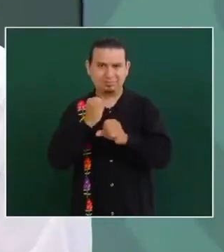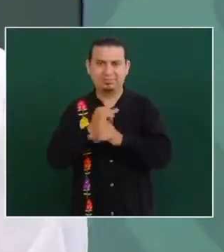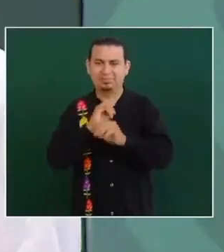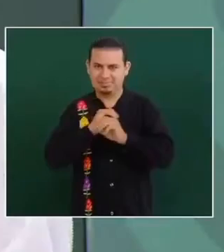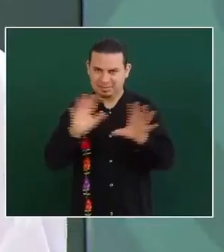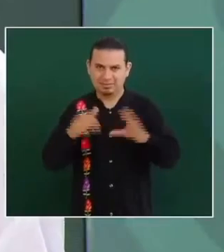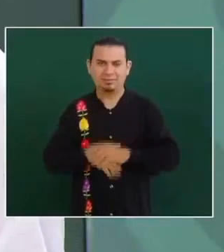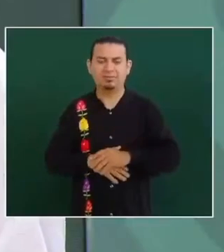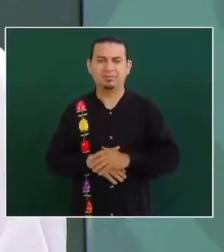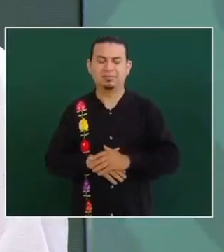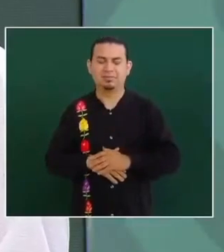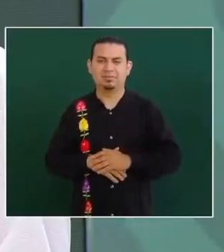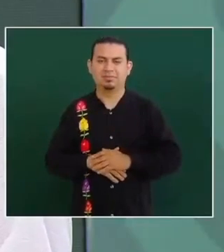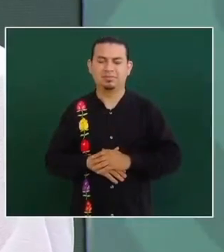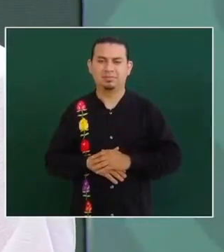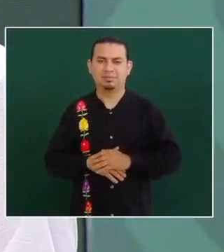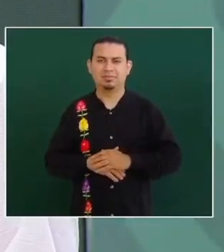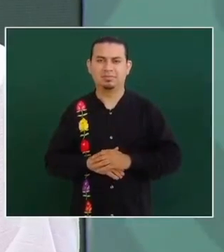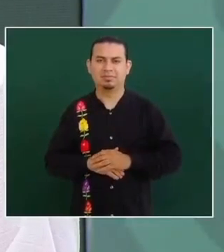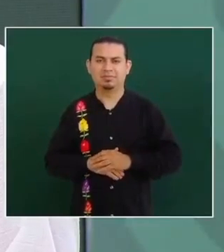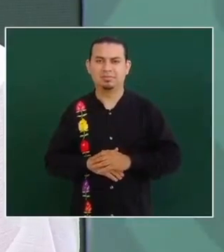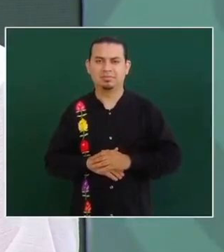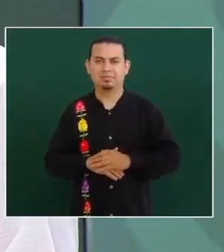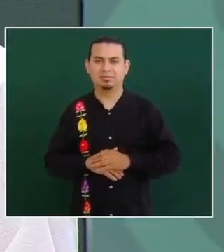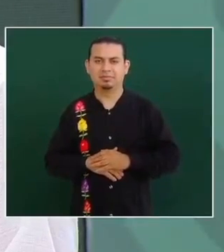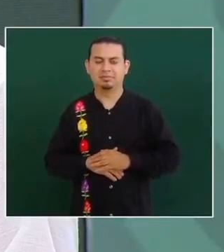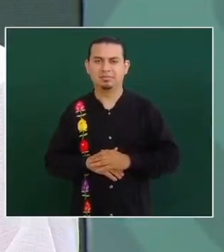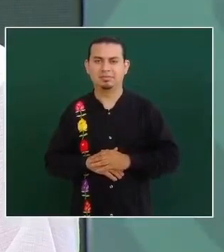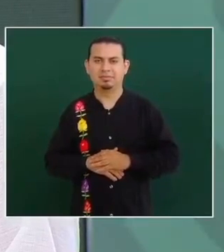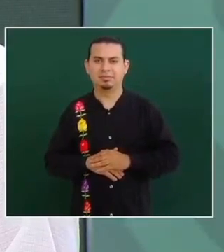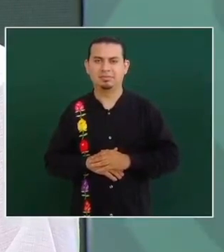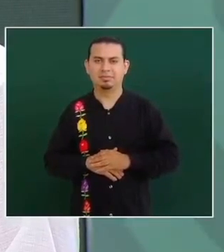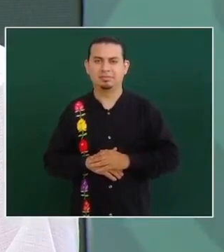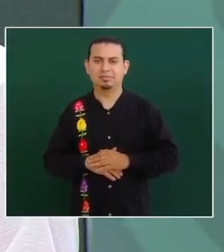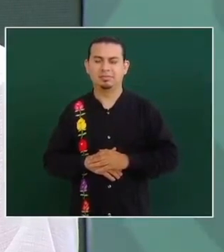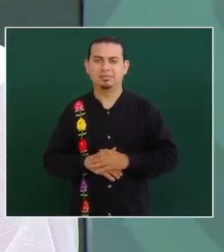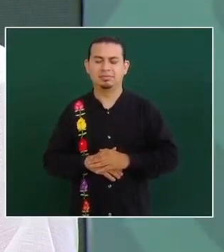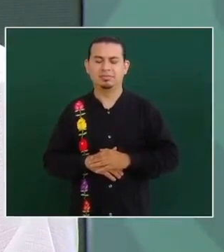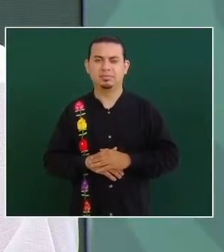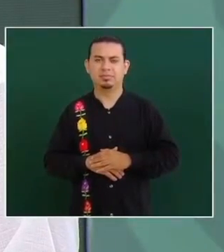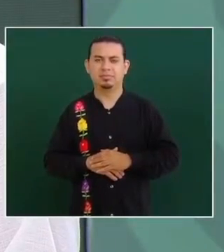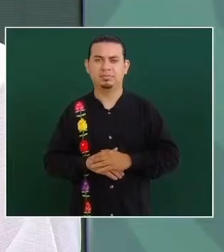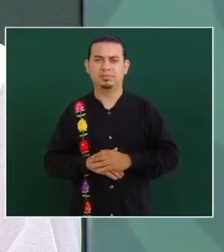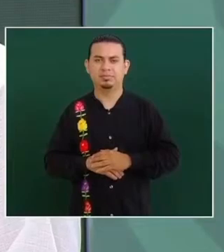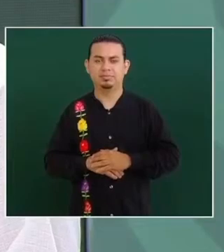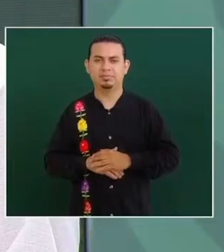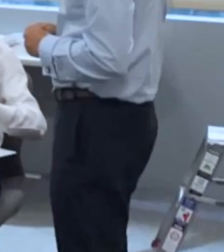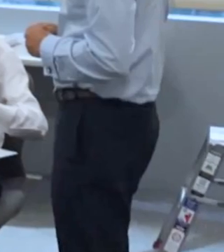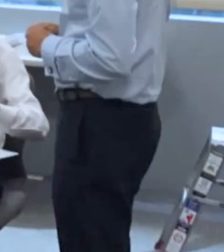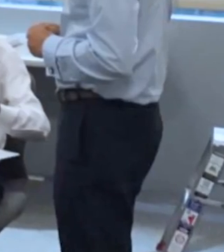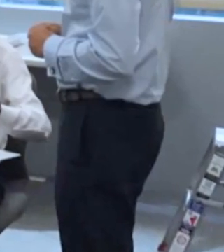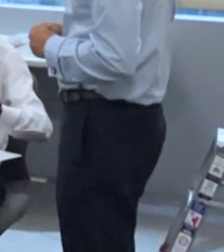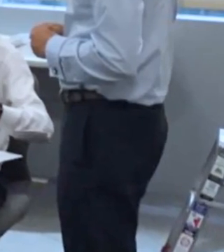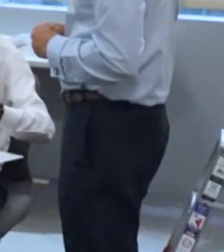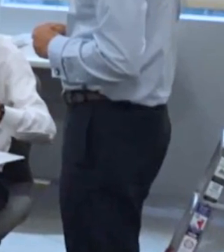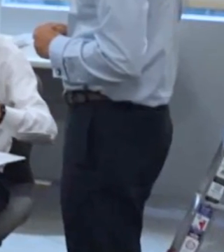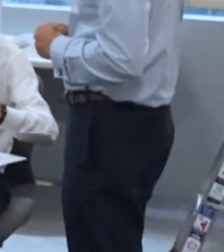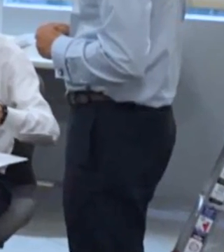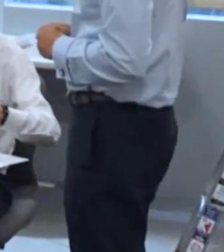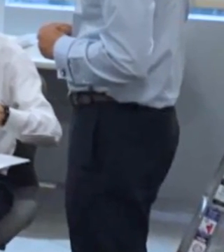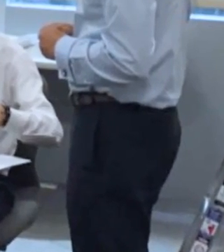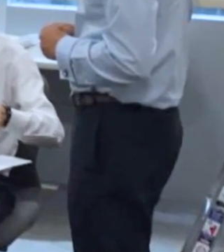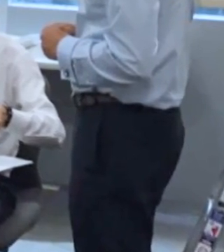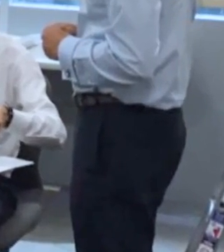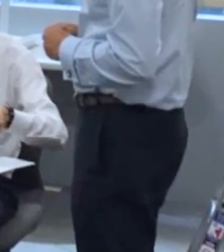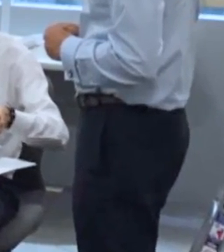de que estaba en una